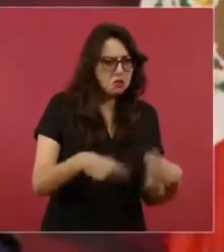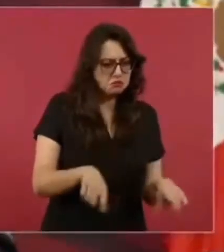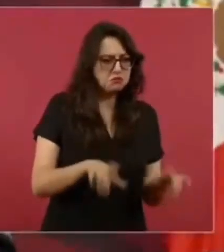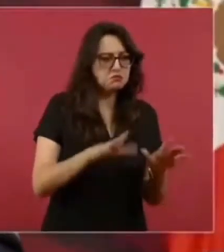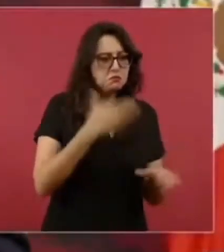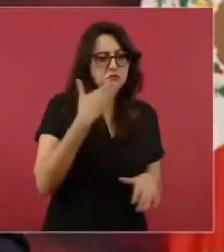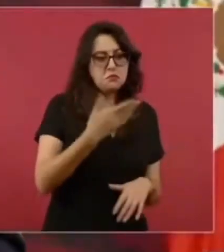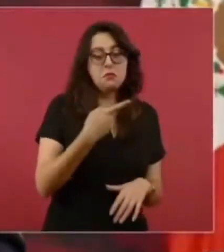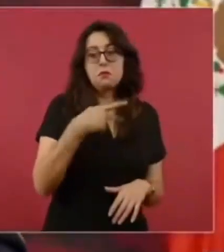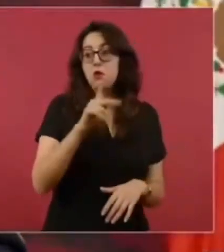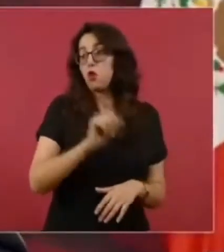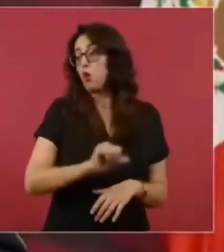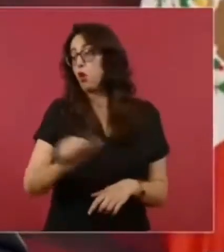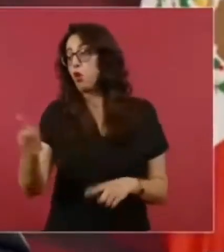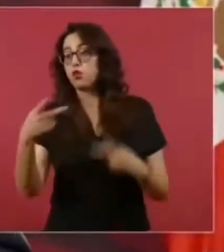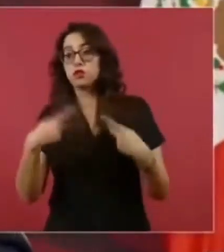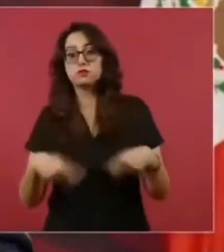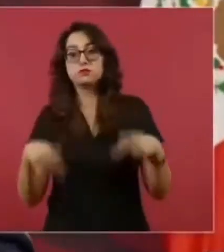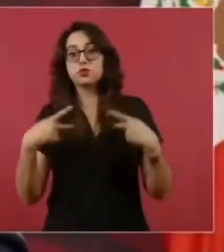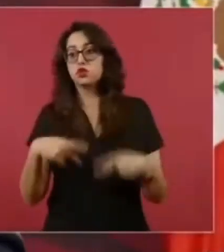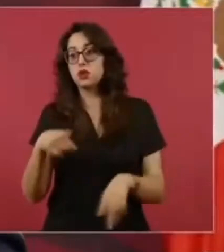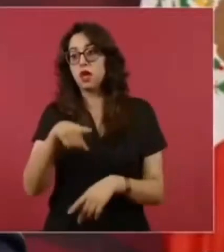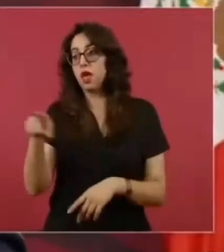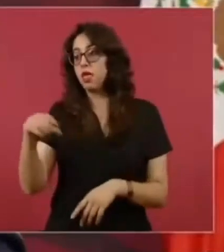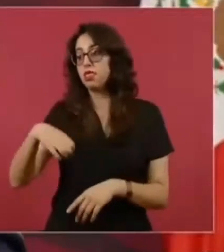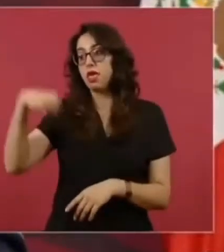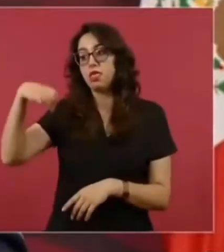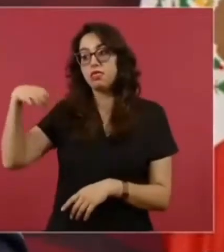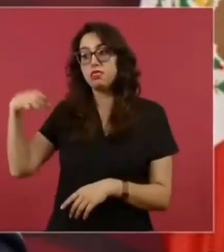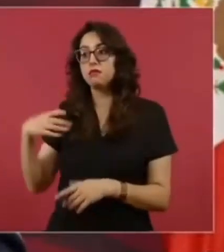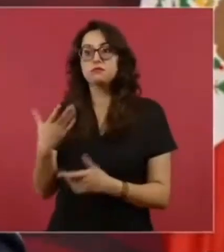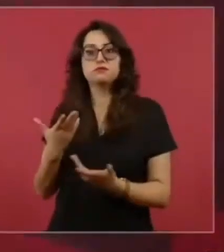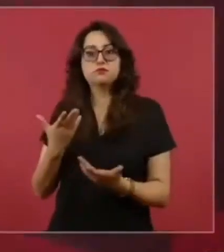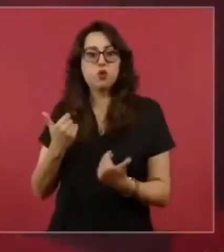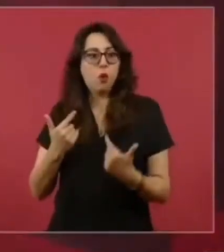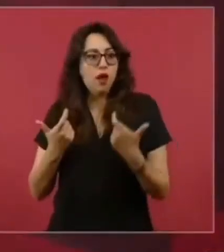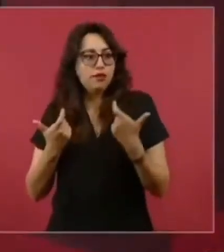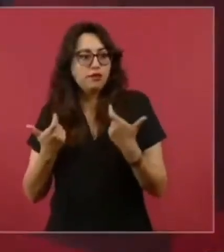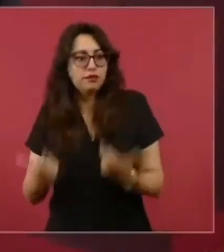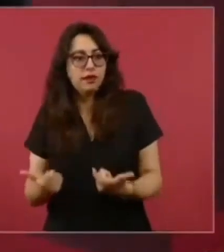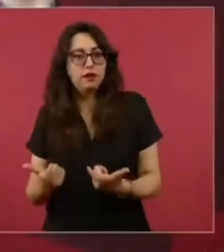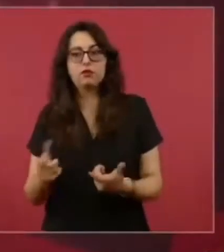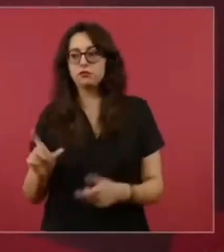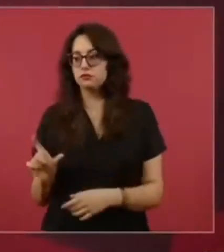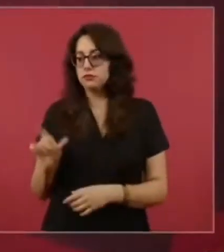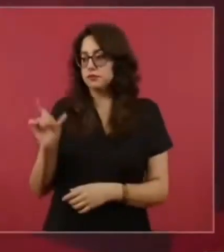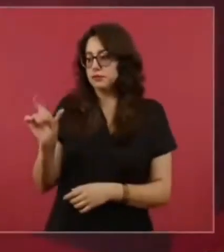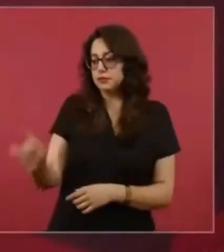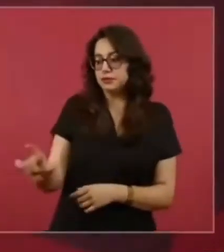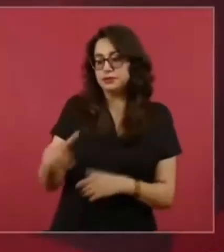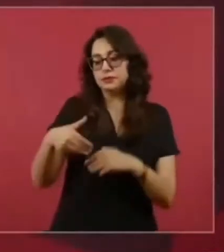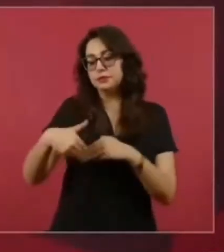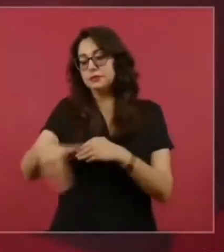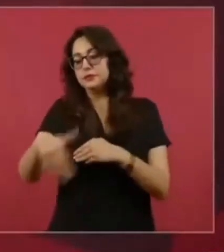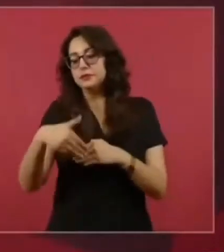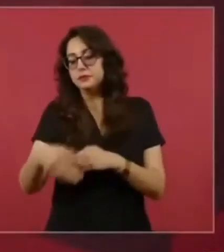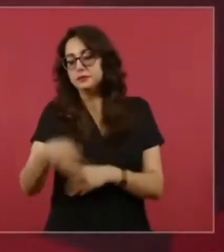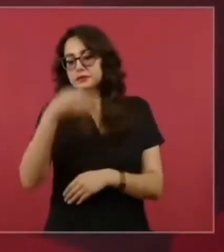con un poco de holgura en el último tramo de su existencia. Entonces, son derechos universales. Entonces,